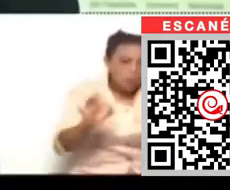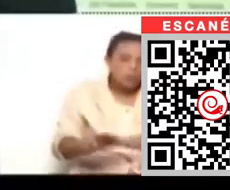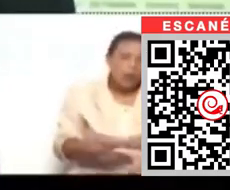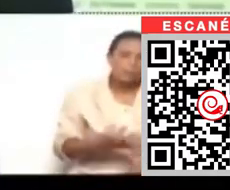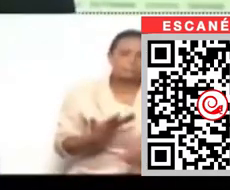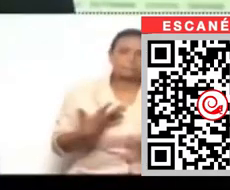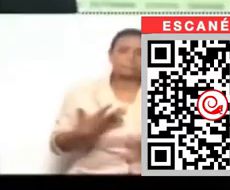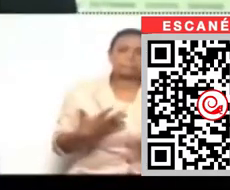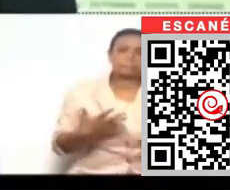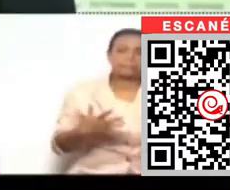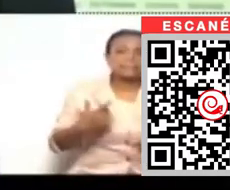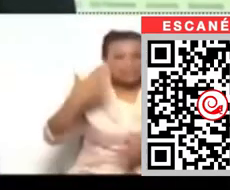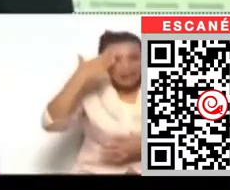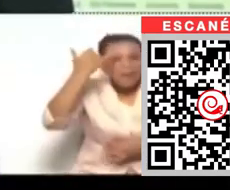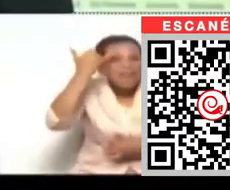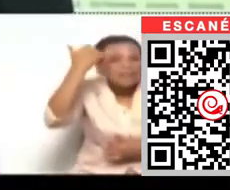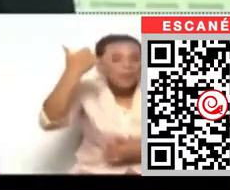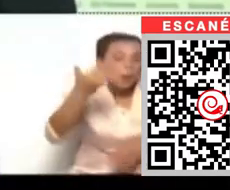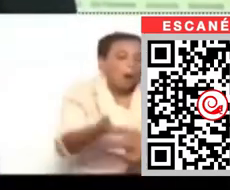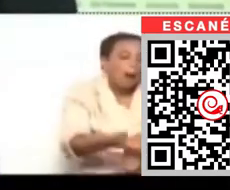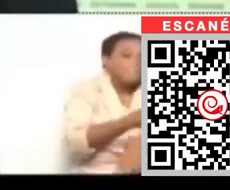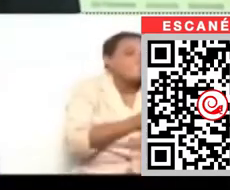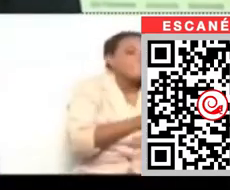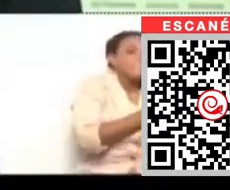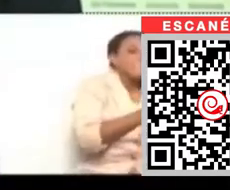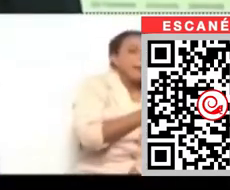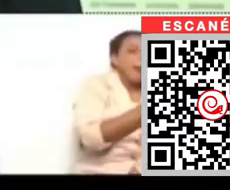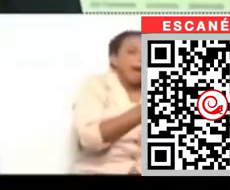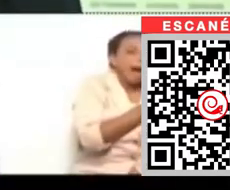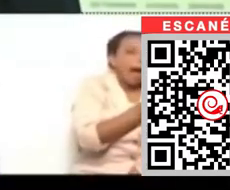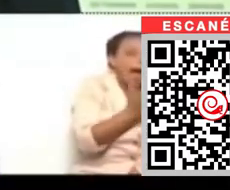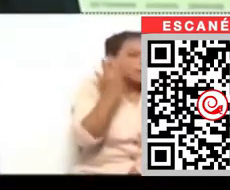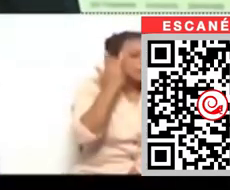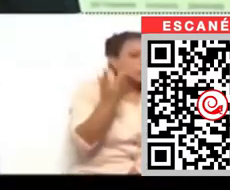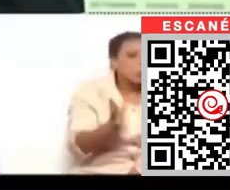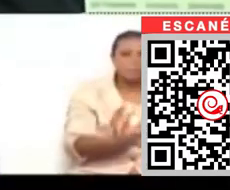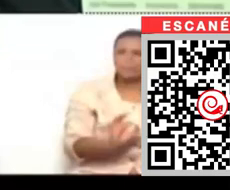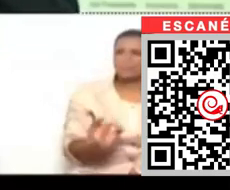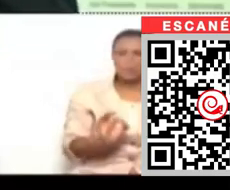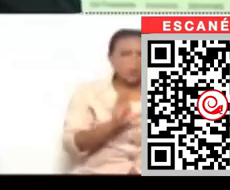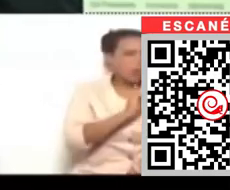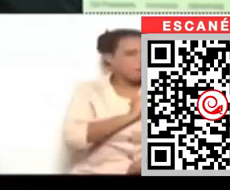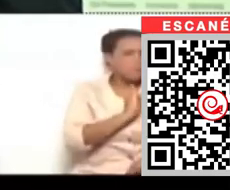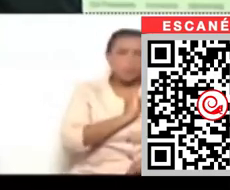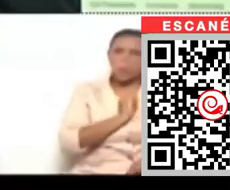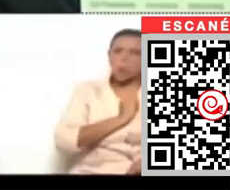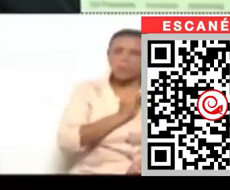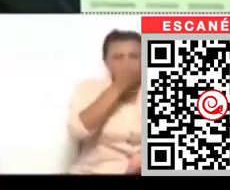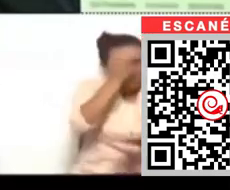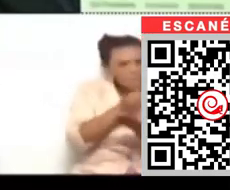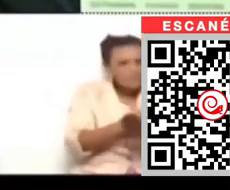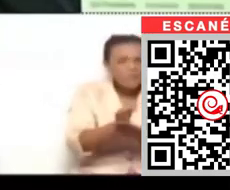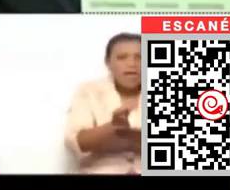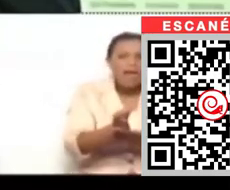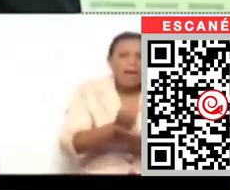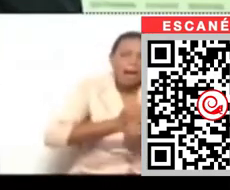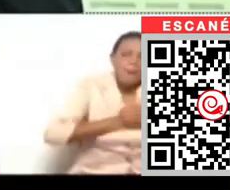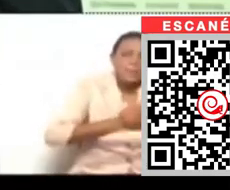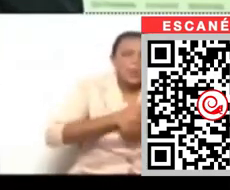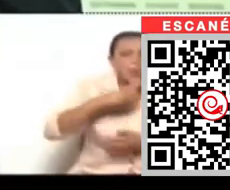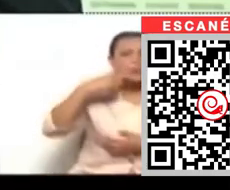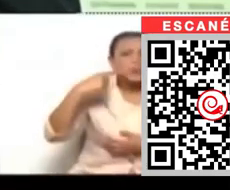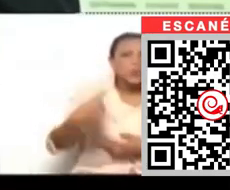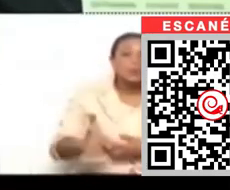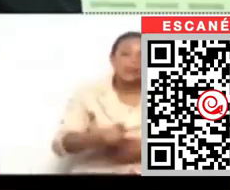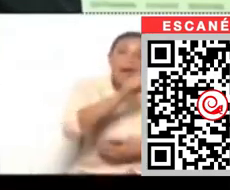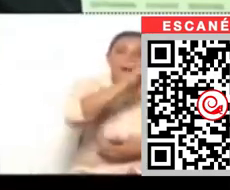criminal de los autores intelectuales que ni tienen ni nacionalidad ni la fe. Son el